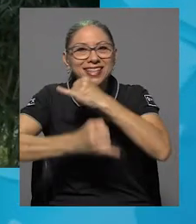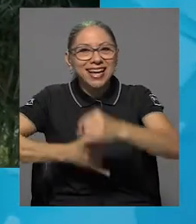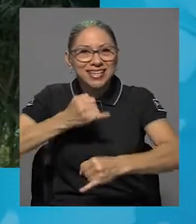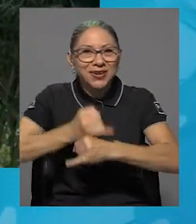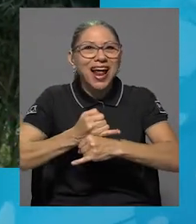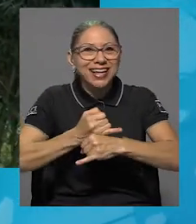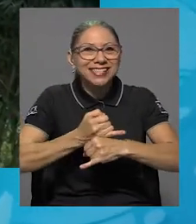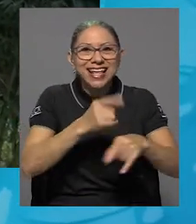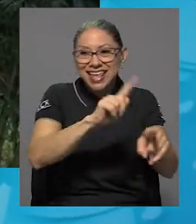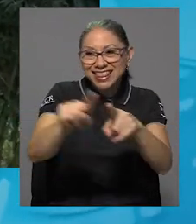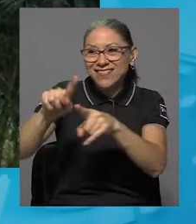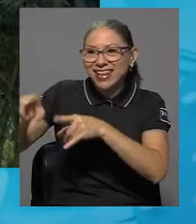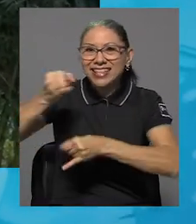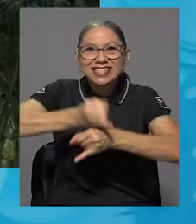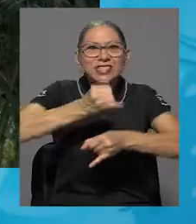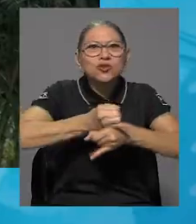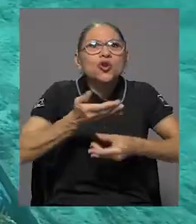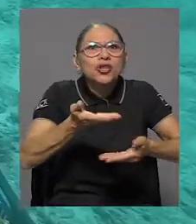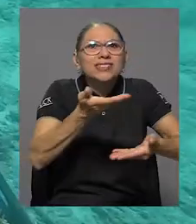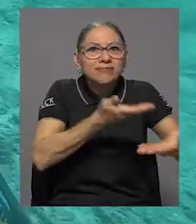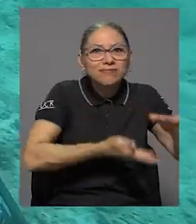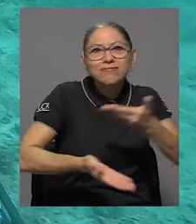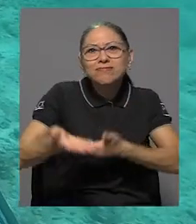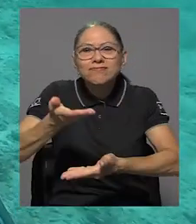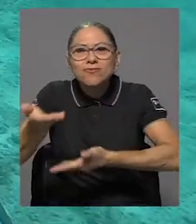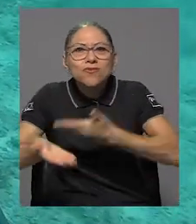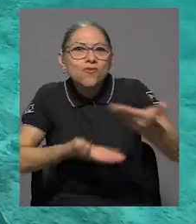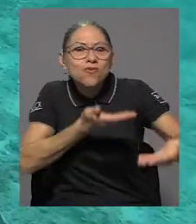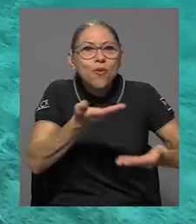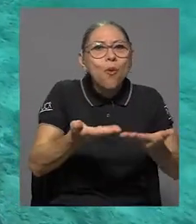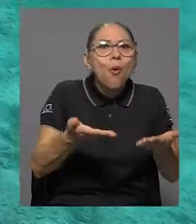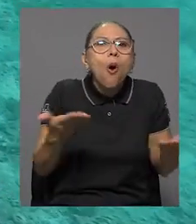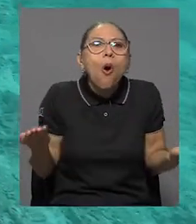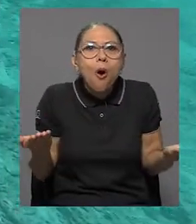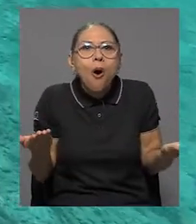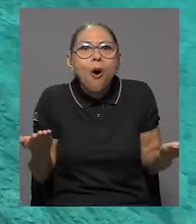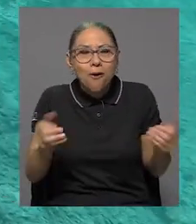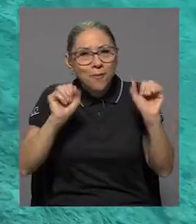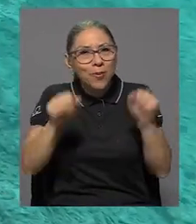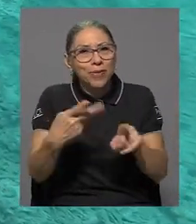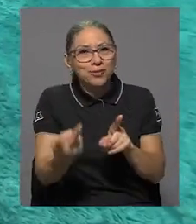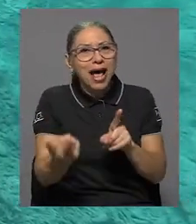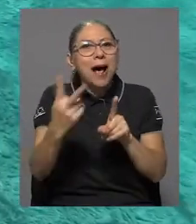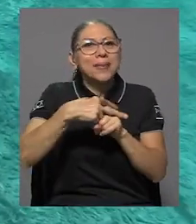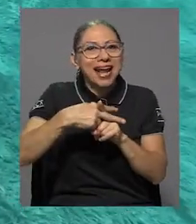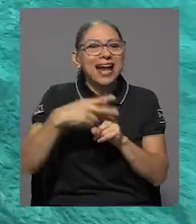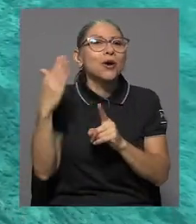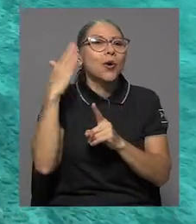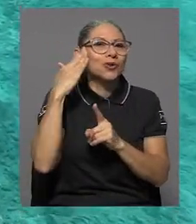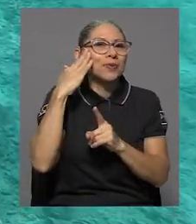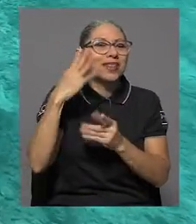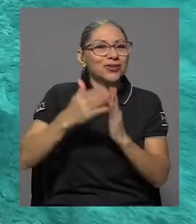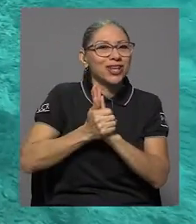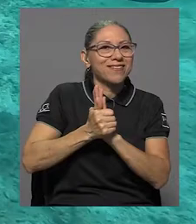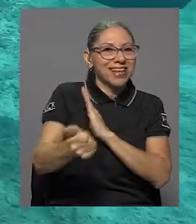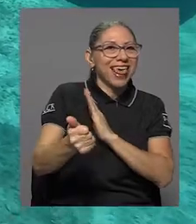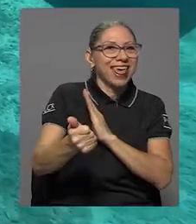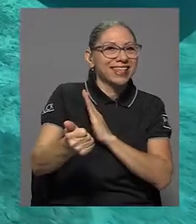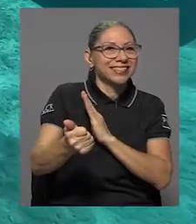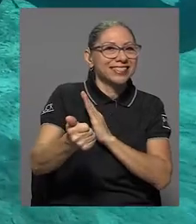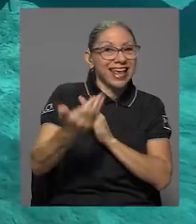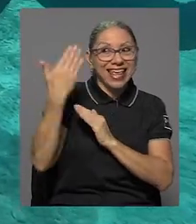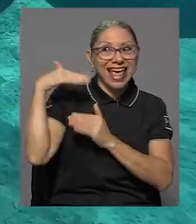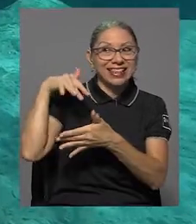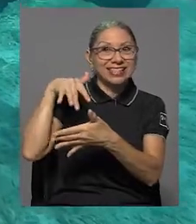las cooperaciones entre instituciones, lo cual nos permite aplicar los conocimientos y las habilidades que hemos aprendido a través de la carrera en